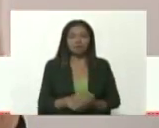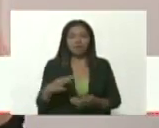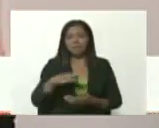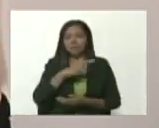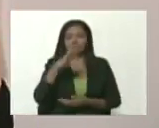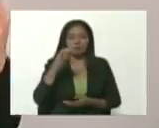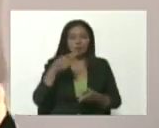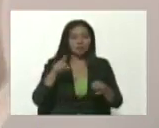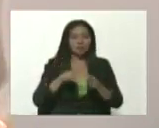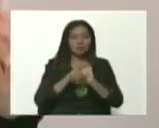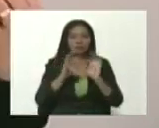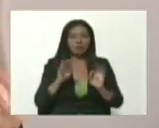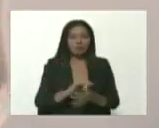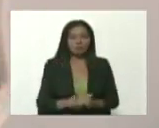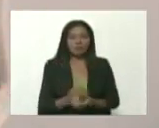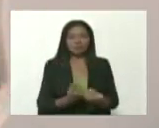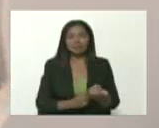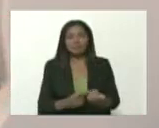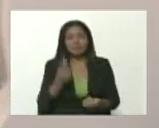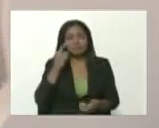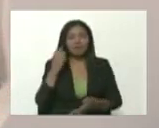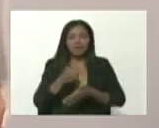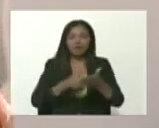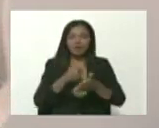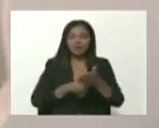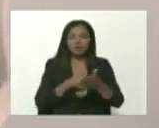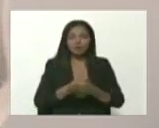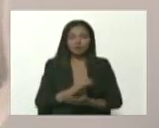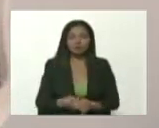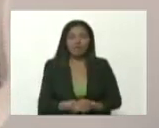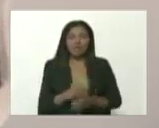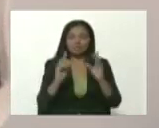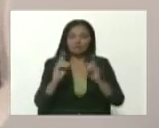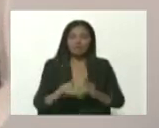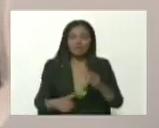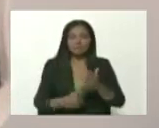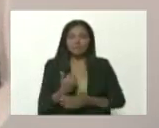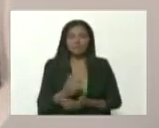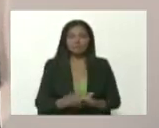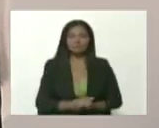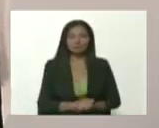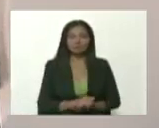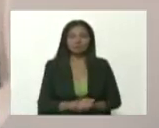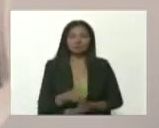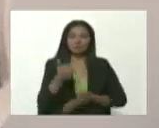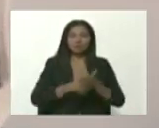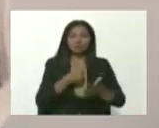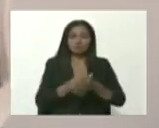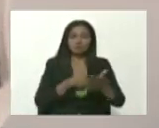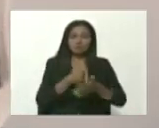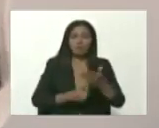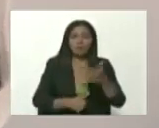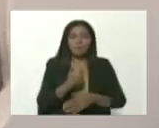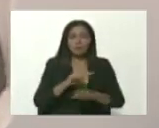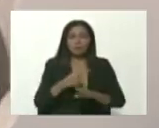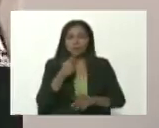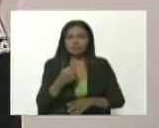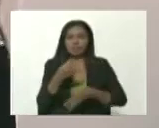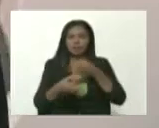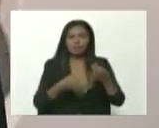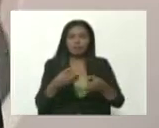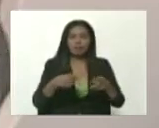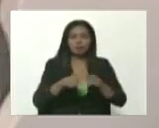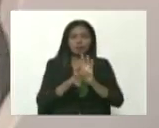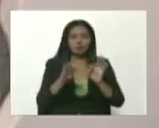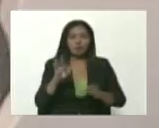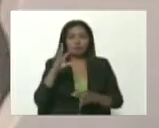espiritual, es de hermandad, es de lucha, es de dignidad, es de combate. Porque como lo decían